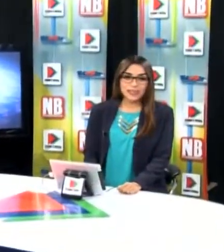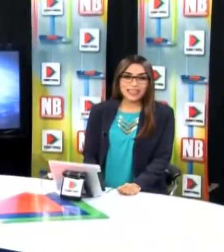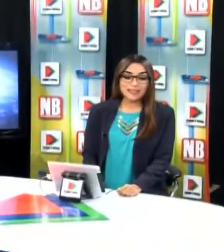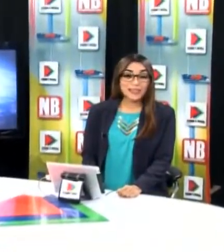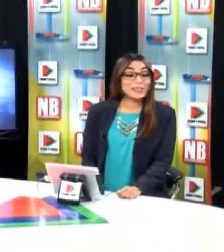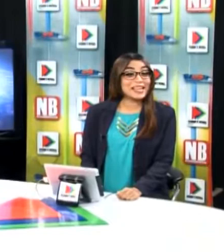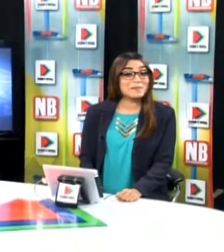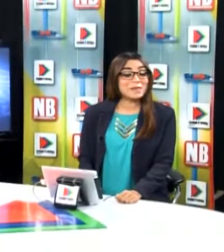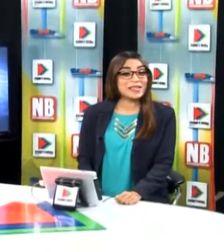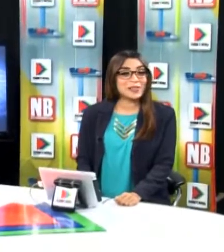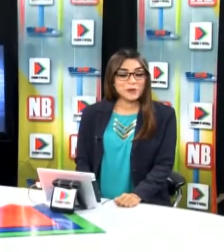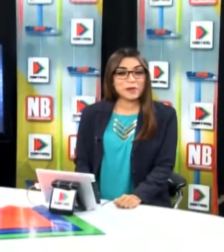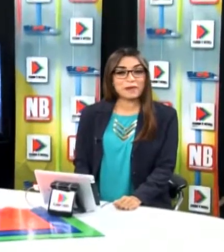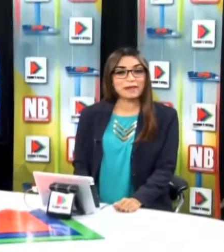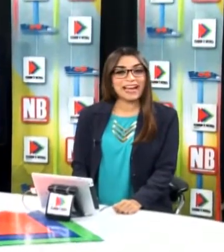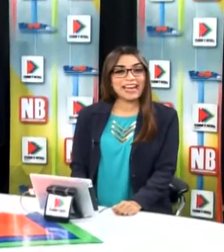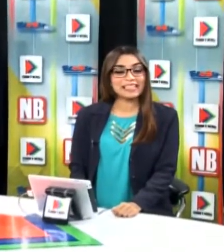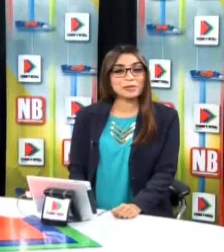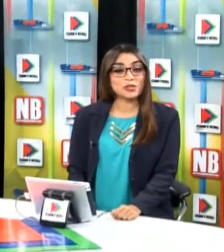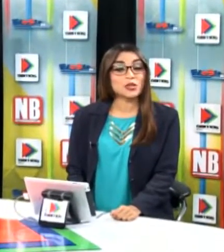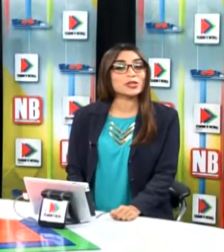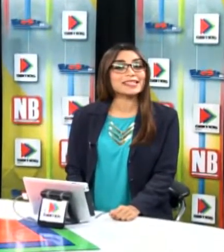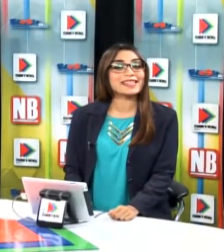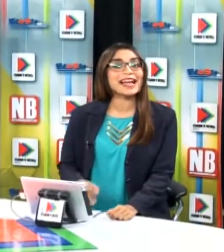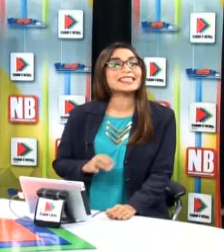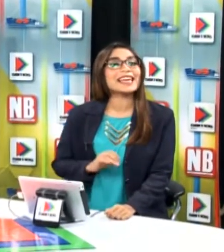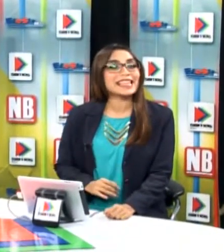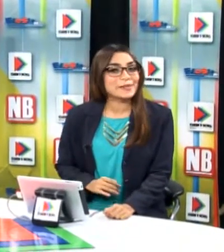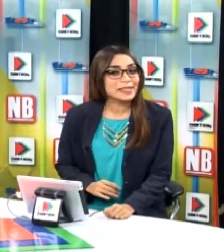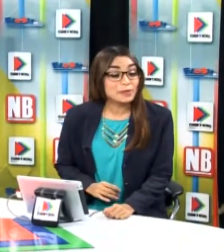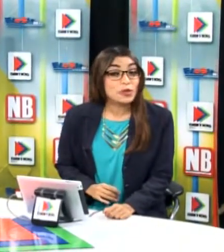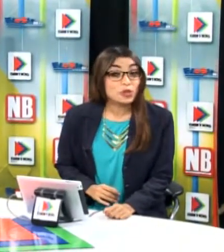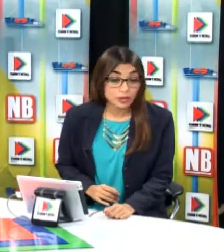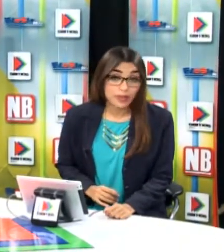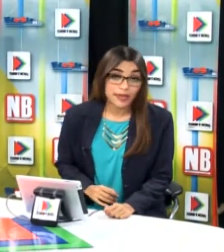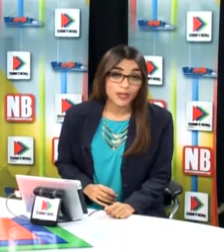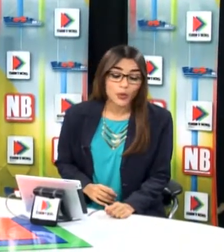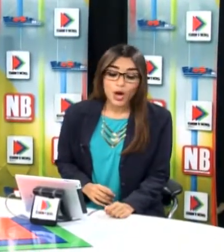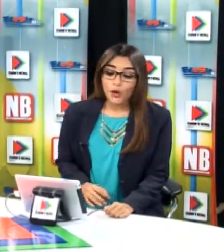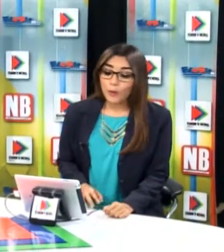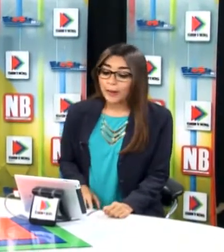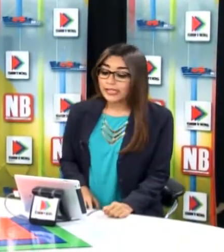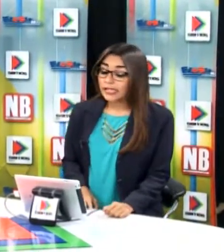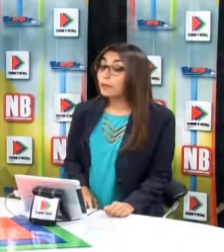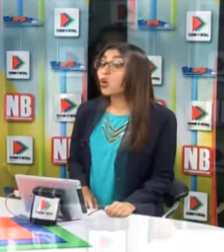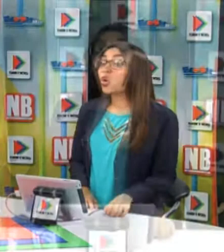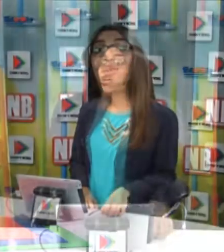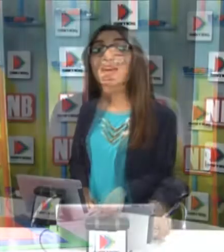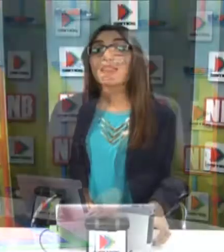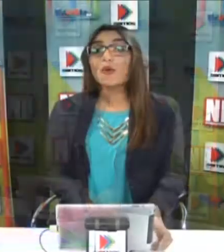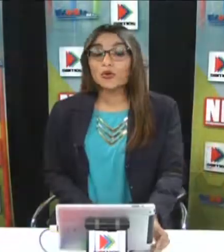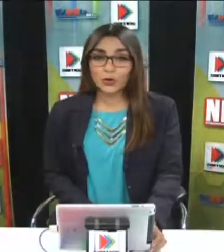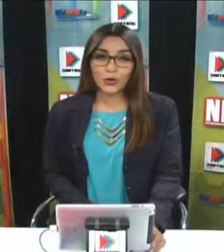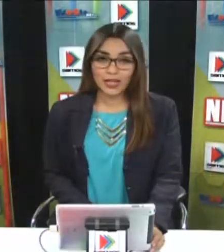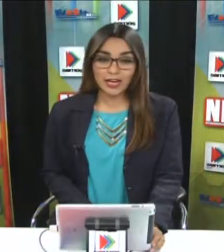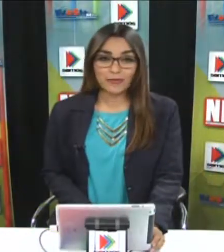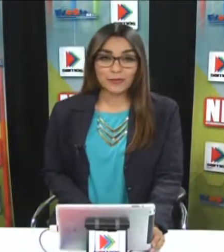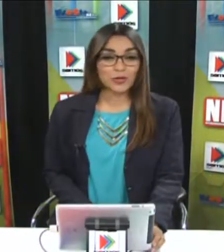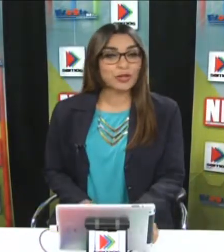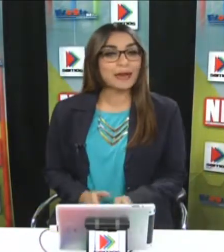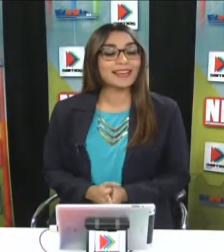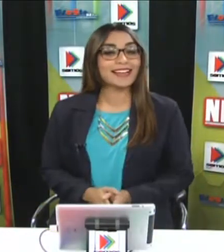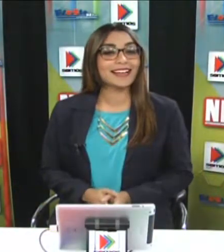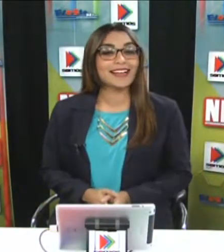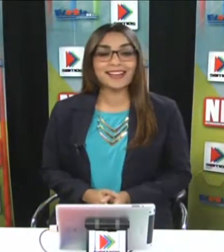tal amigos de Somos Televisión? Sean bienvenidos una vez más a esta emisión de Noticias NBTV, donde de inmediato compartiremos con cada uno de ustedes